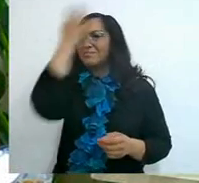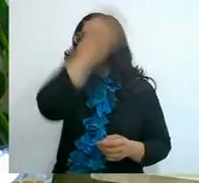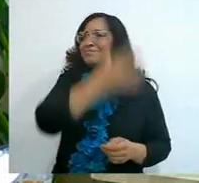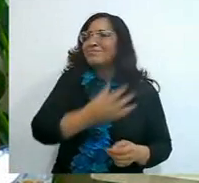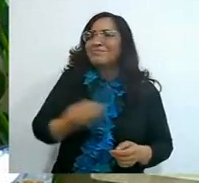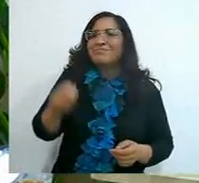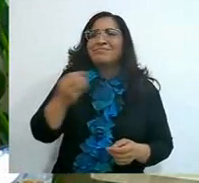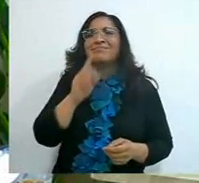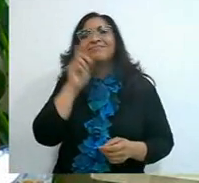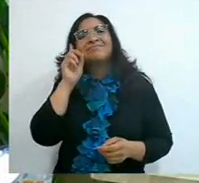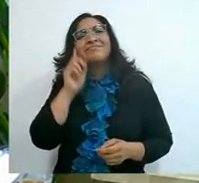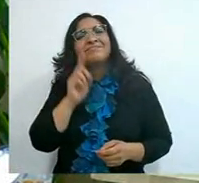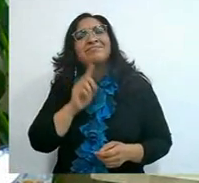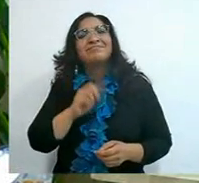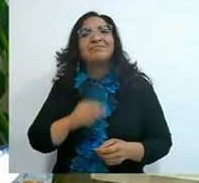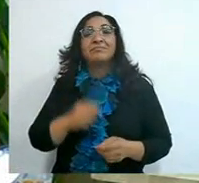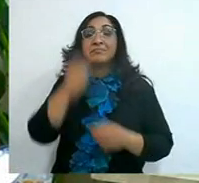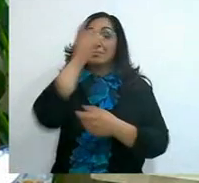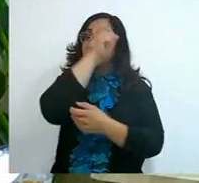arreglada?